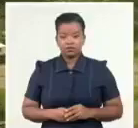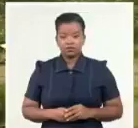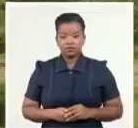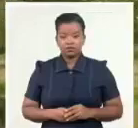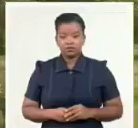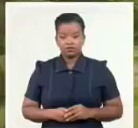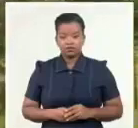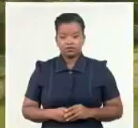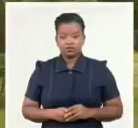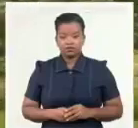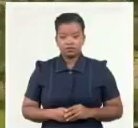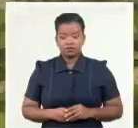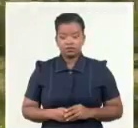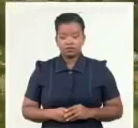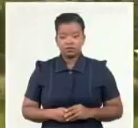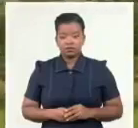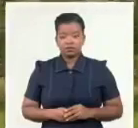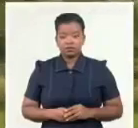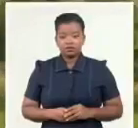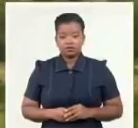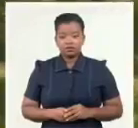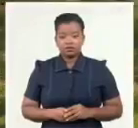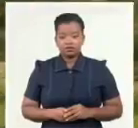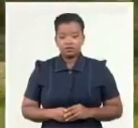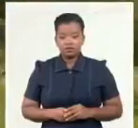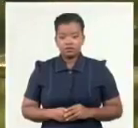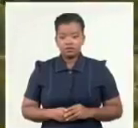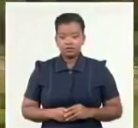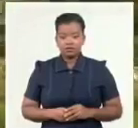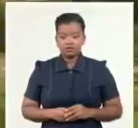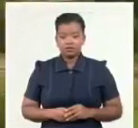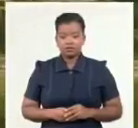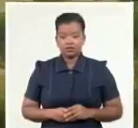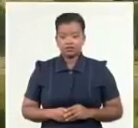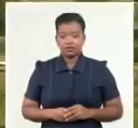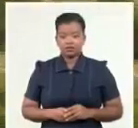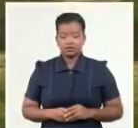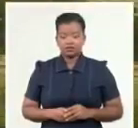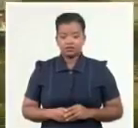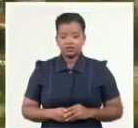Bernardo Espinosa. Sistema Informativo de la Televisión Cubana.